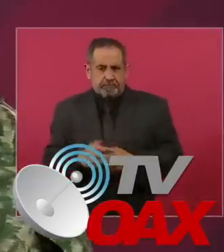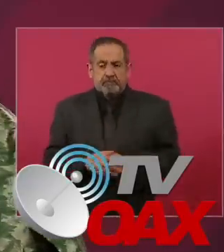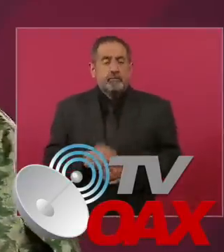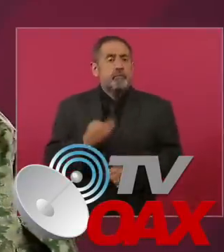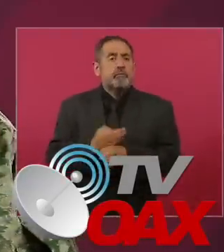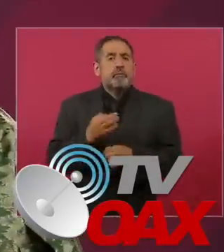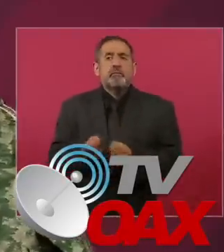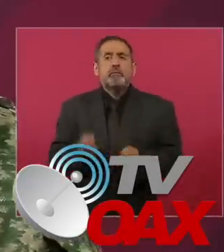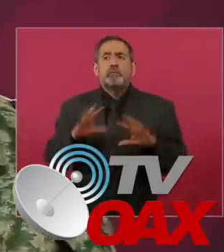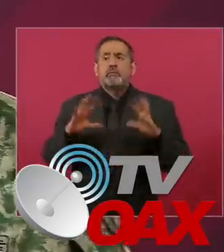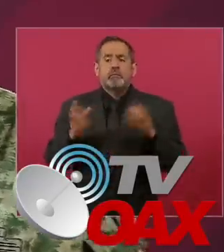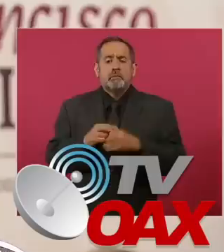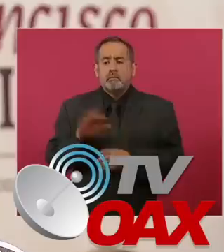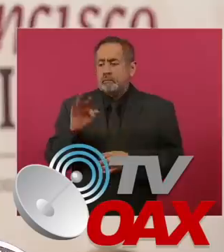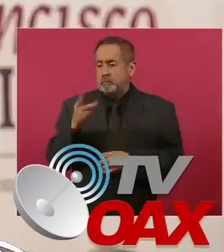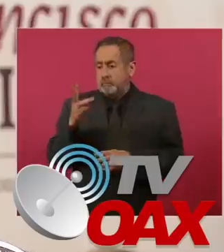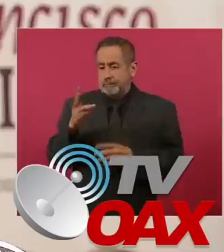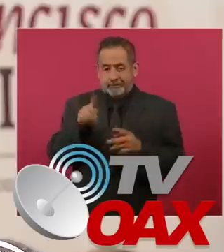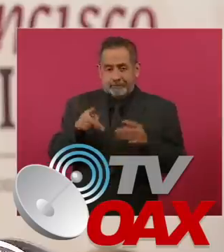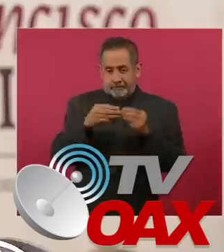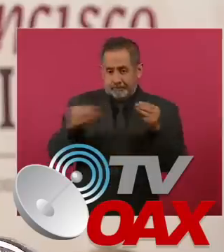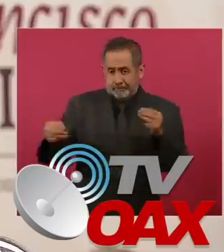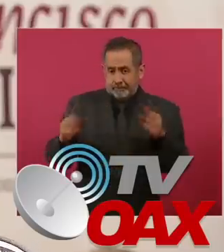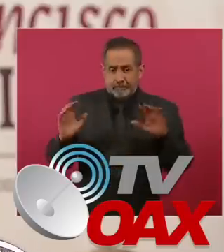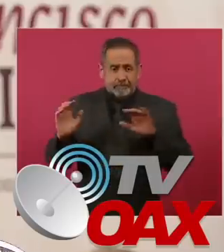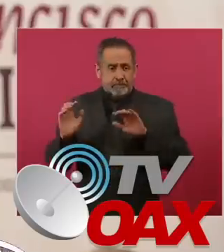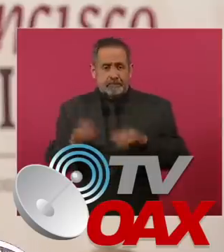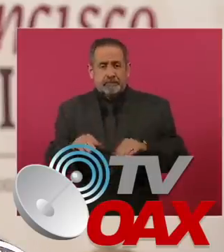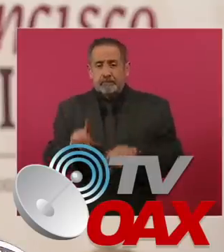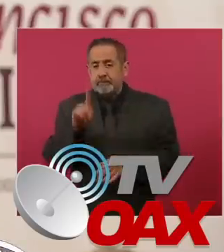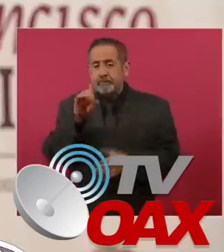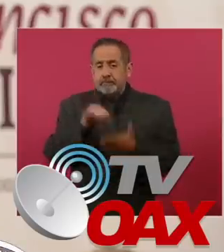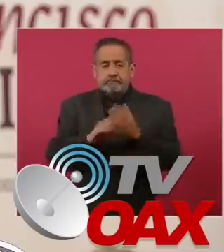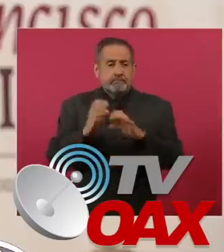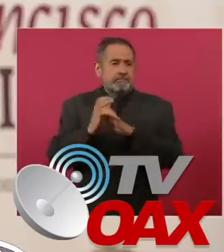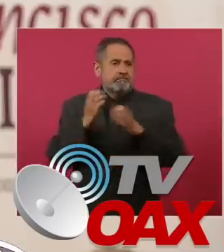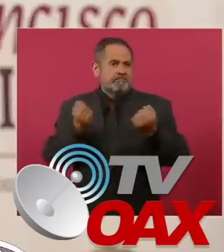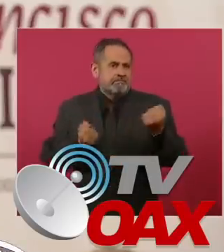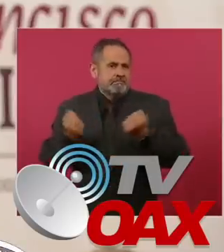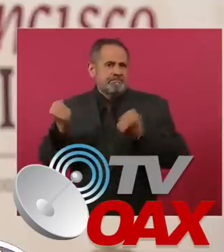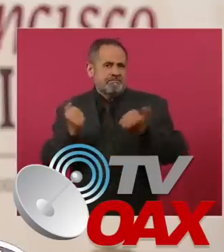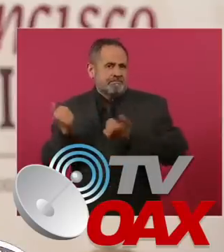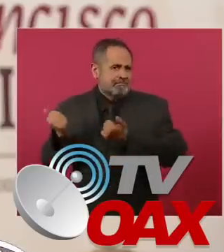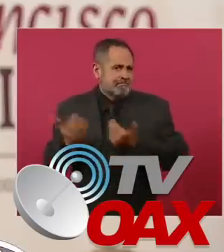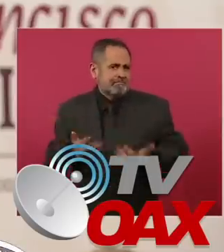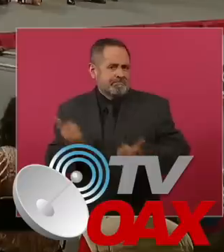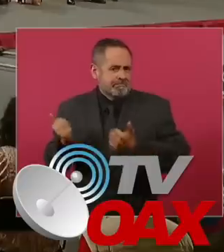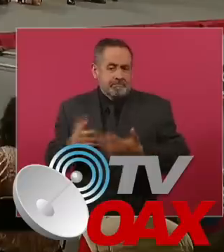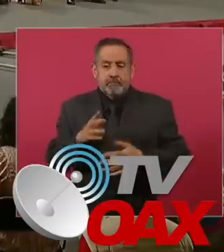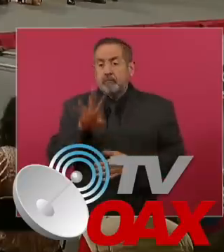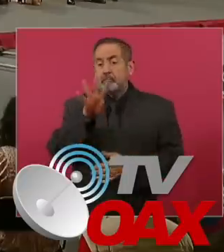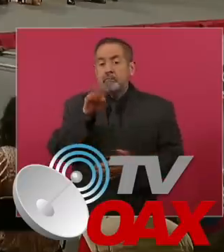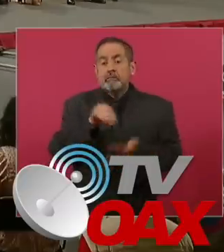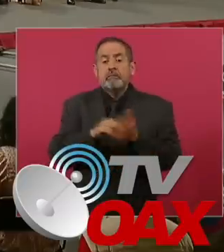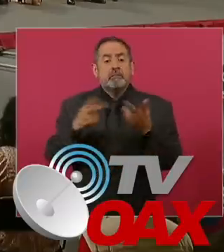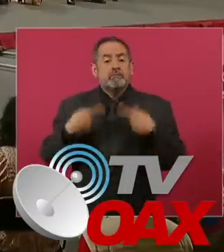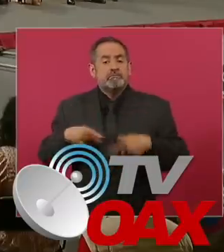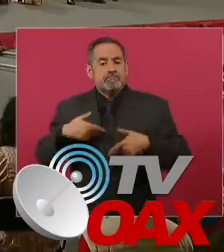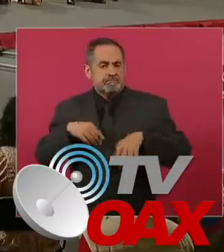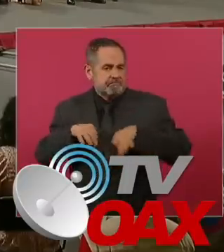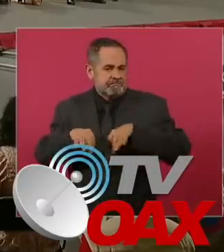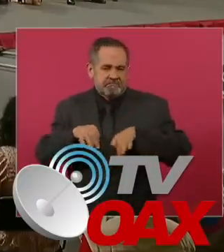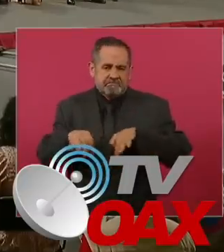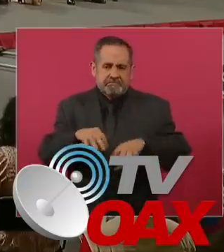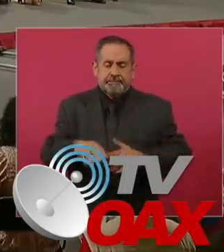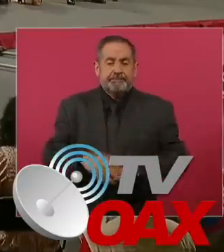solo en estos 43 kilómetros de casi 1.000 vehículos y maquinaria pesada y 4.000 trabajadores. Por lo que